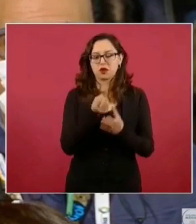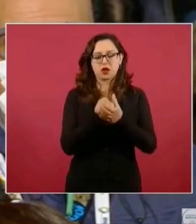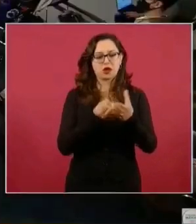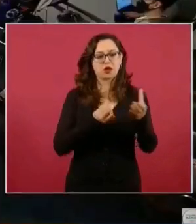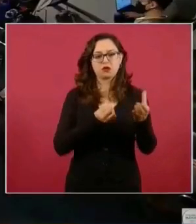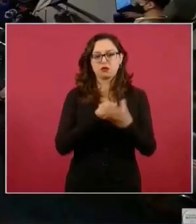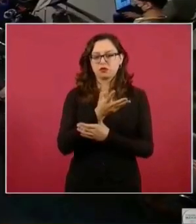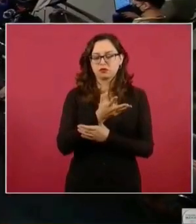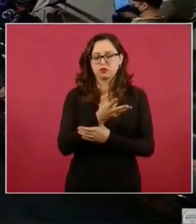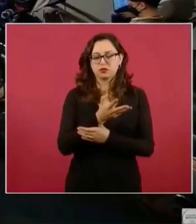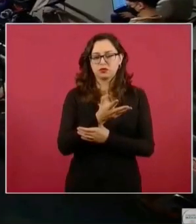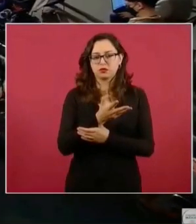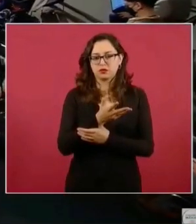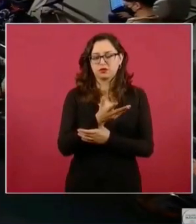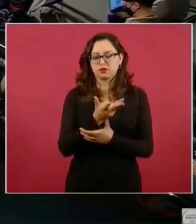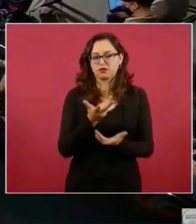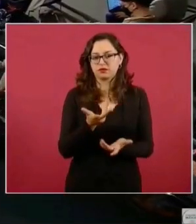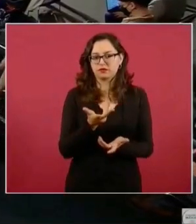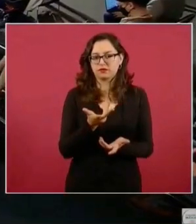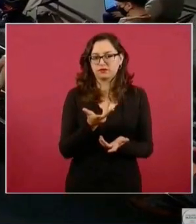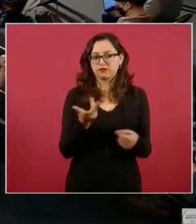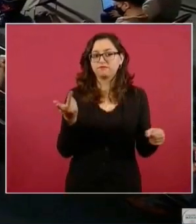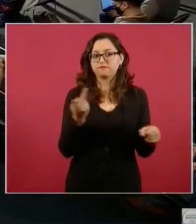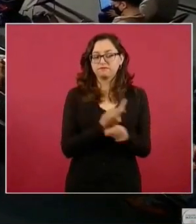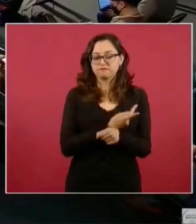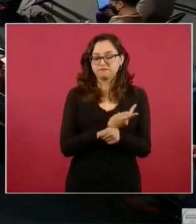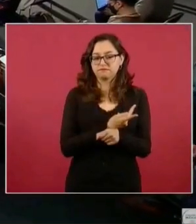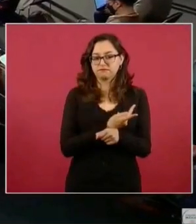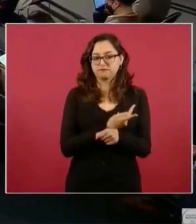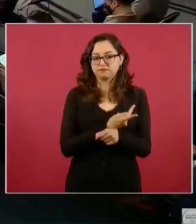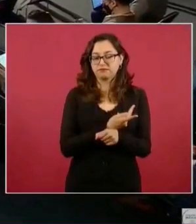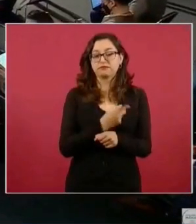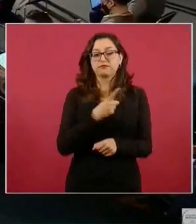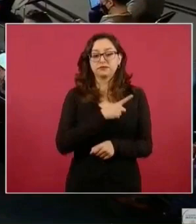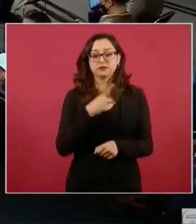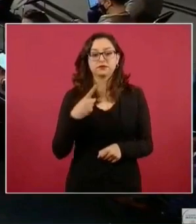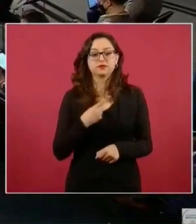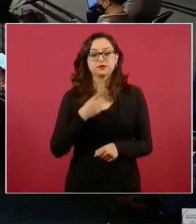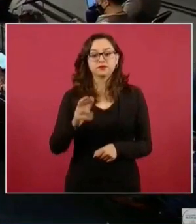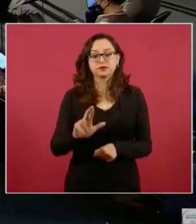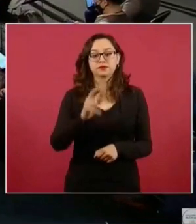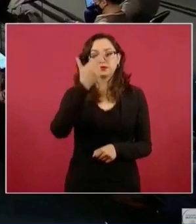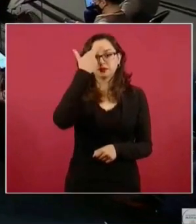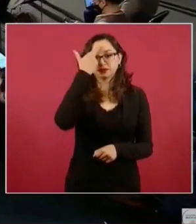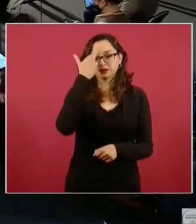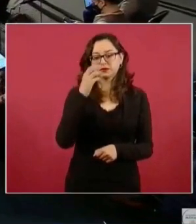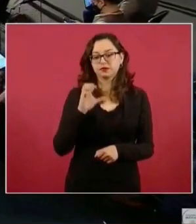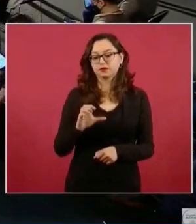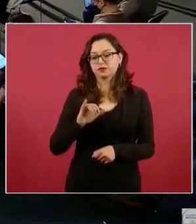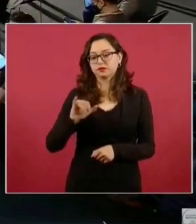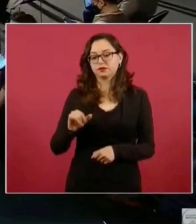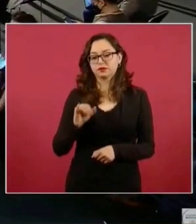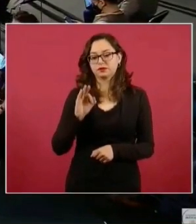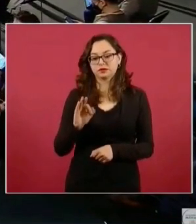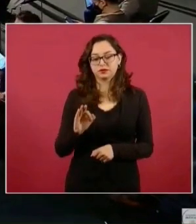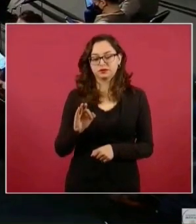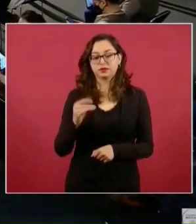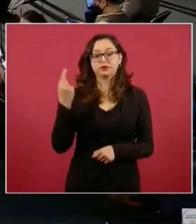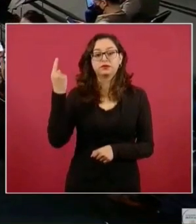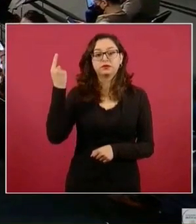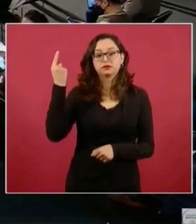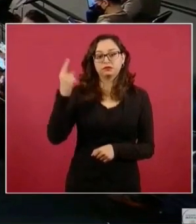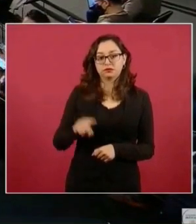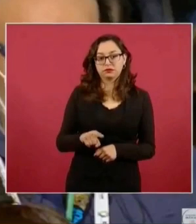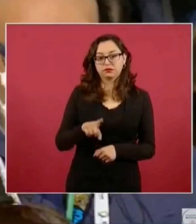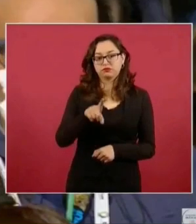de la cárcel tras haber sido detenido. Hay que recordar que también ya el Consejo de la Judicatura Federal ordenó que